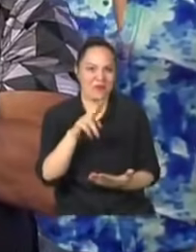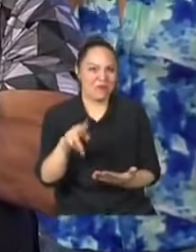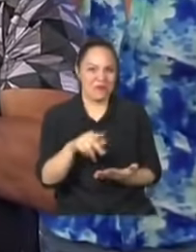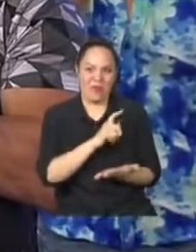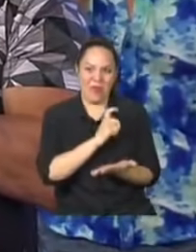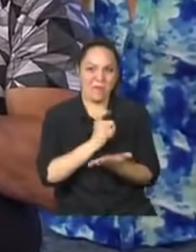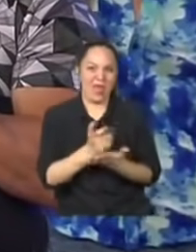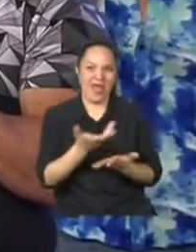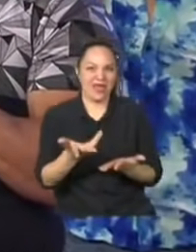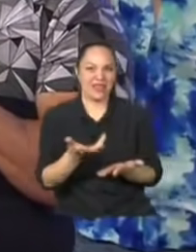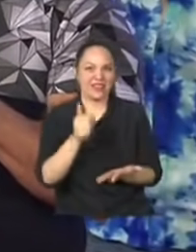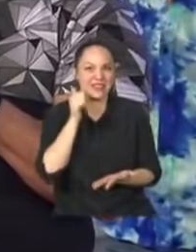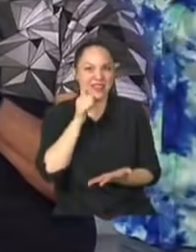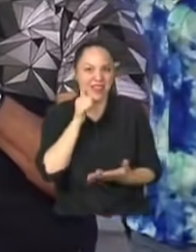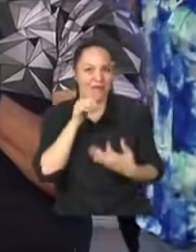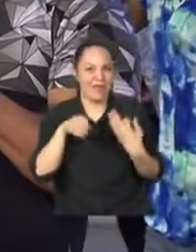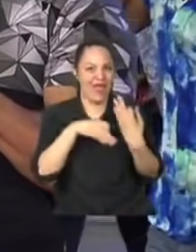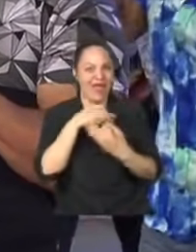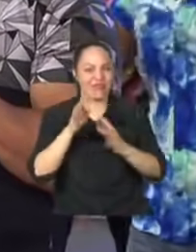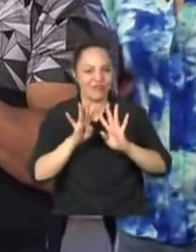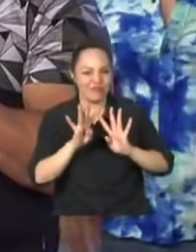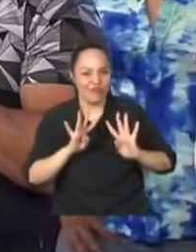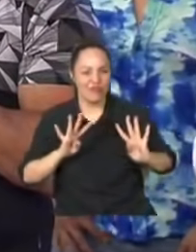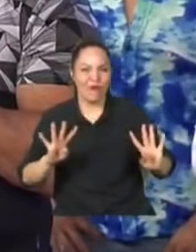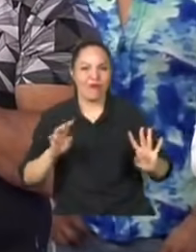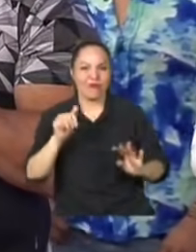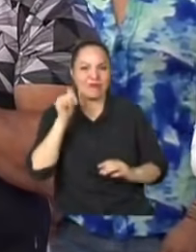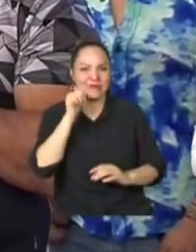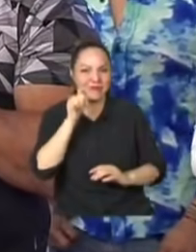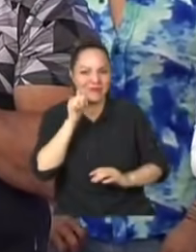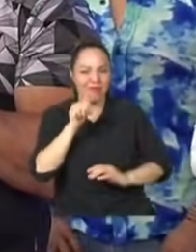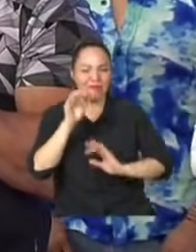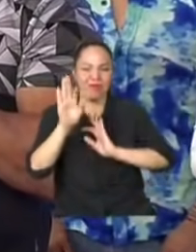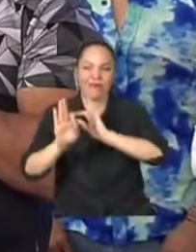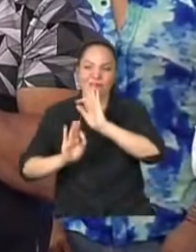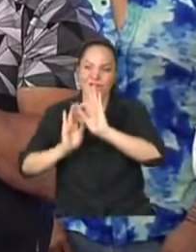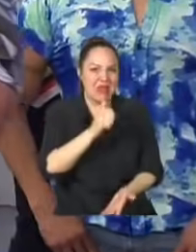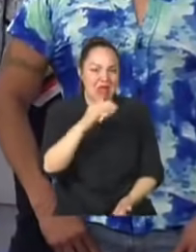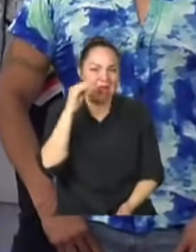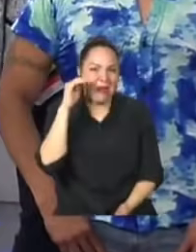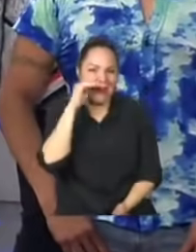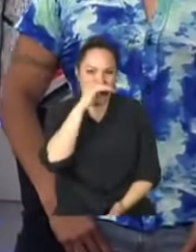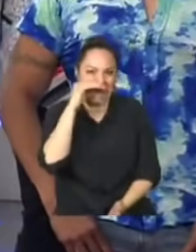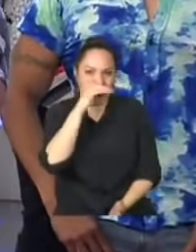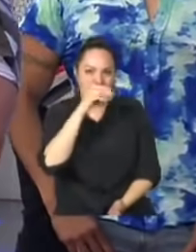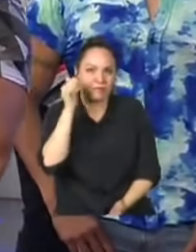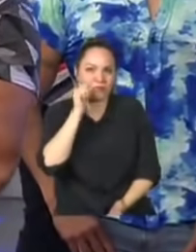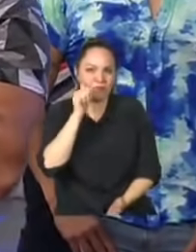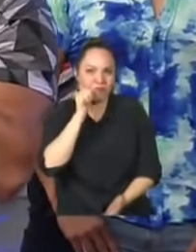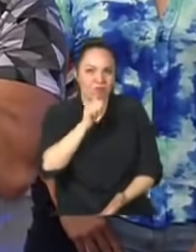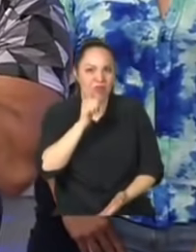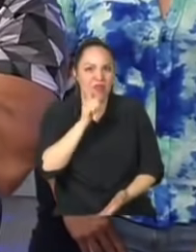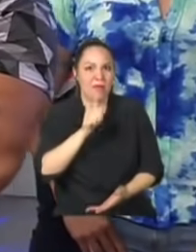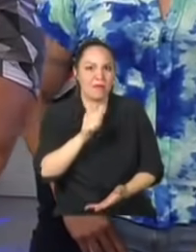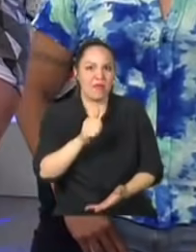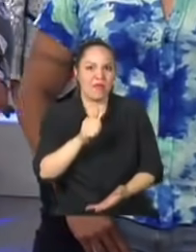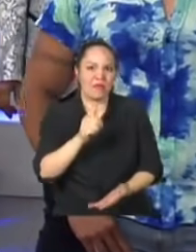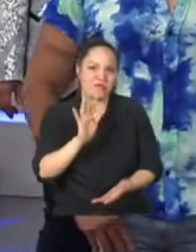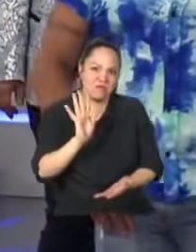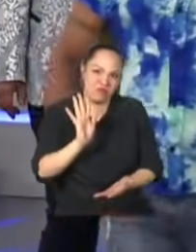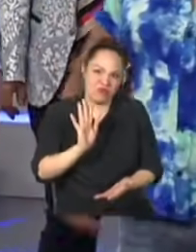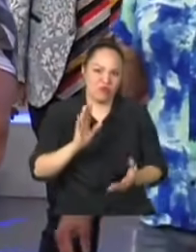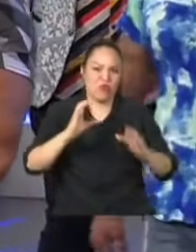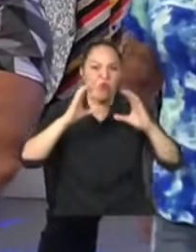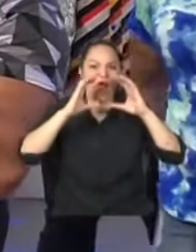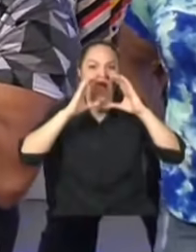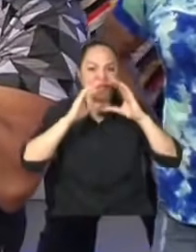a nosotros, a todos los que vayamos... Siempre nos ha tratado como reyes. Un refresco, una hamburguesa. Pero fíjate, y tú